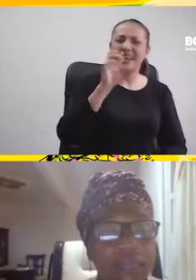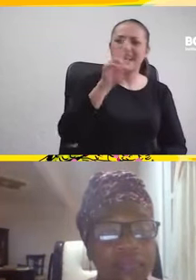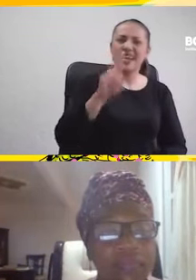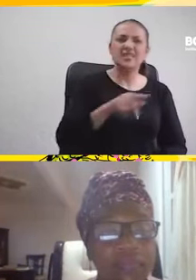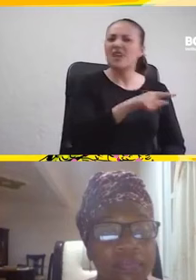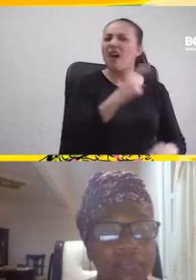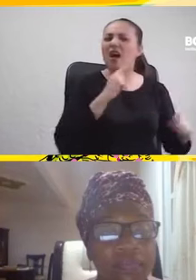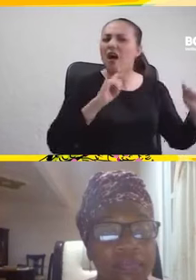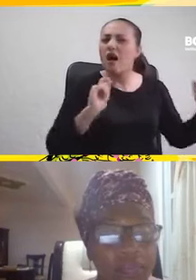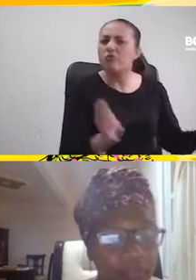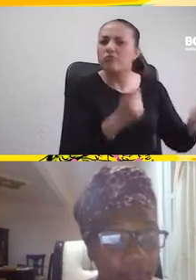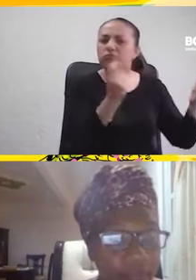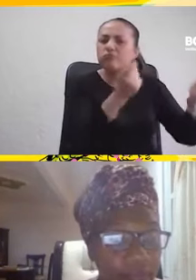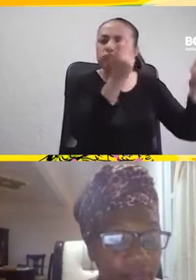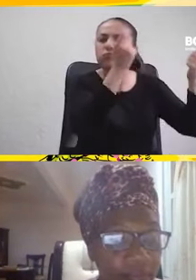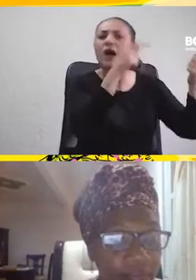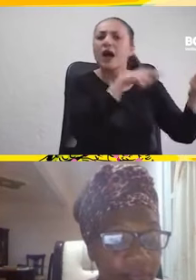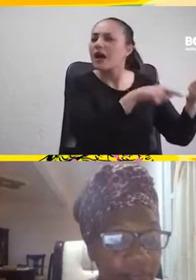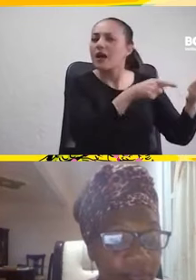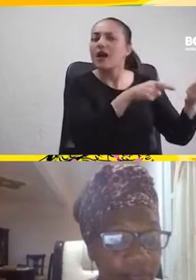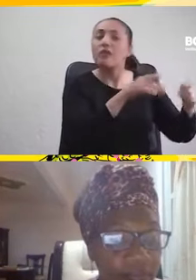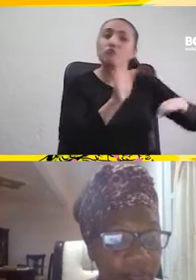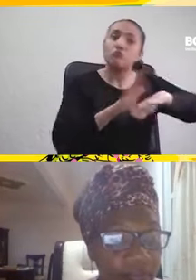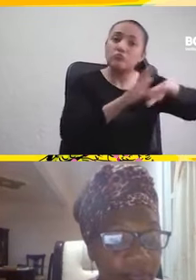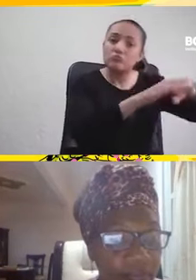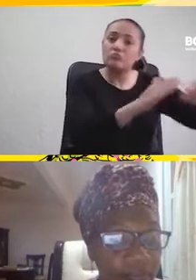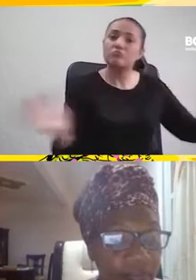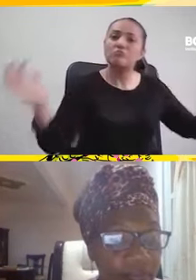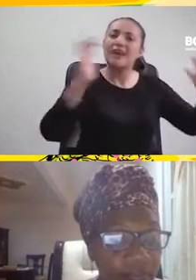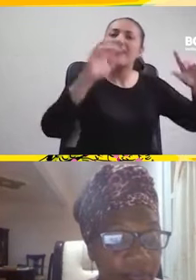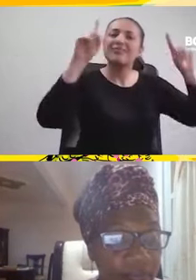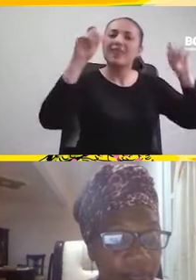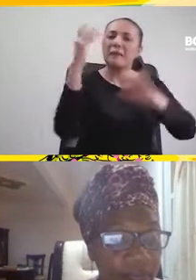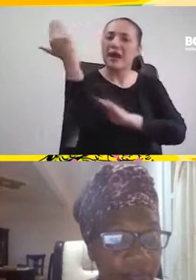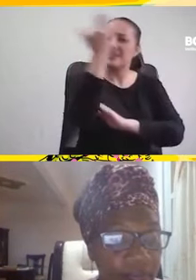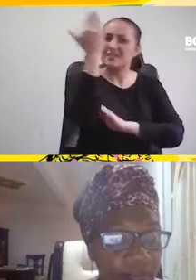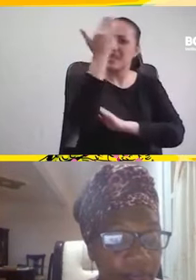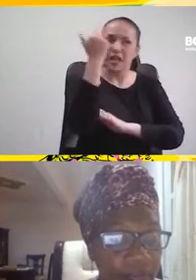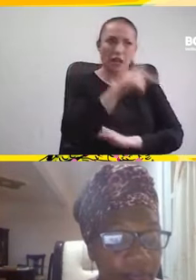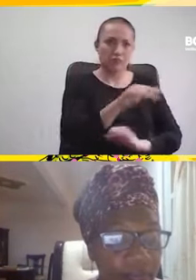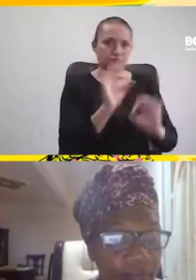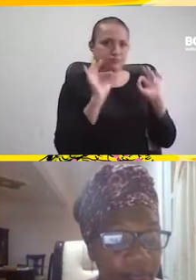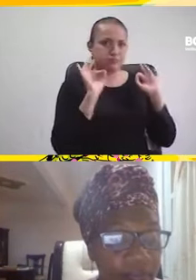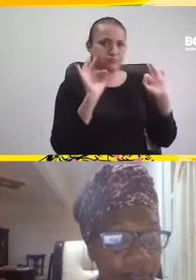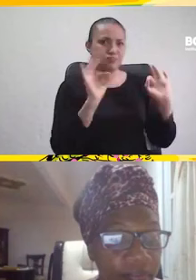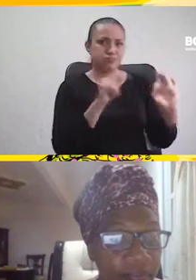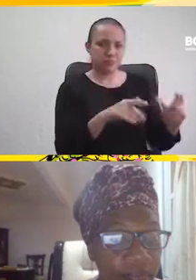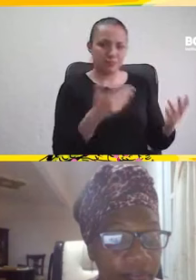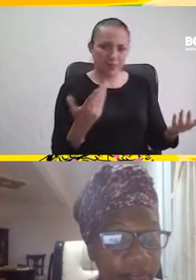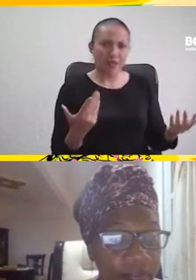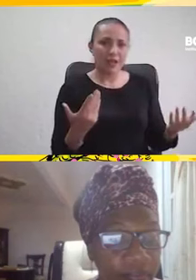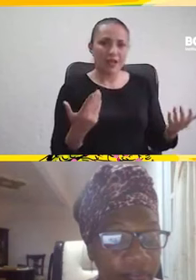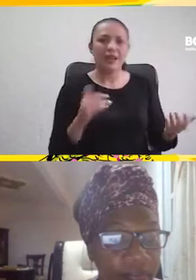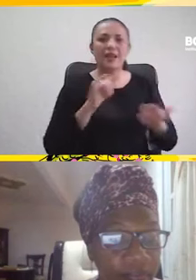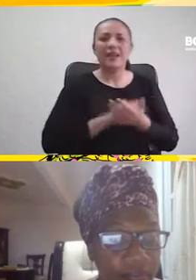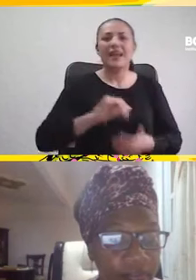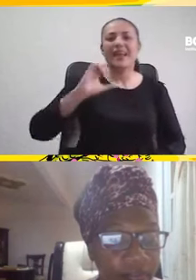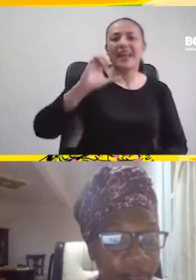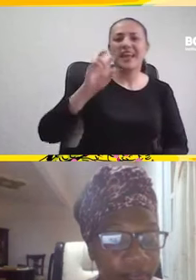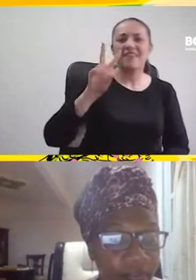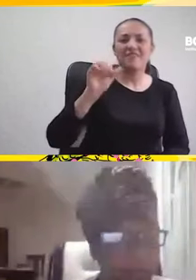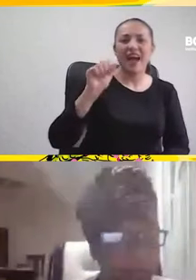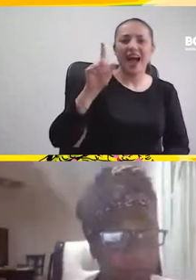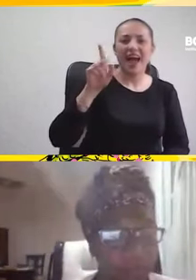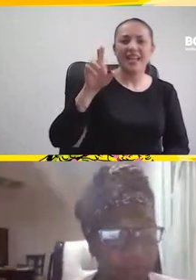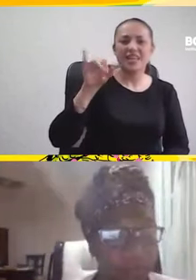promocionando un encuentro de cine alrededor de esa figura maravillosa que es Evaristo Márquez. Y hay que